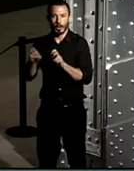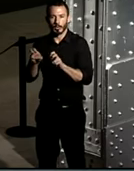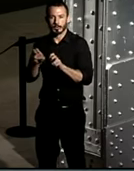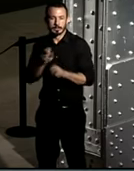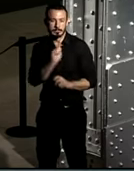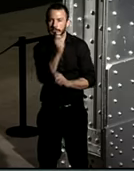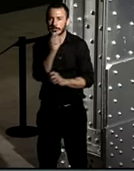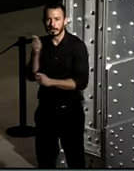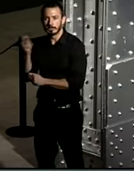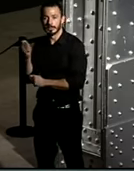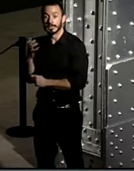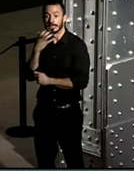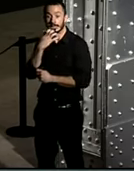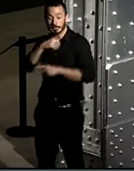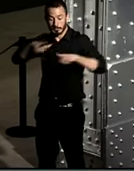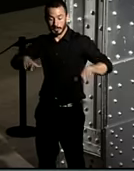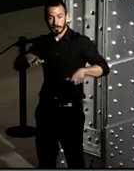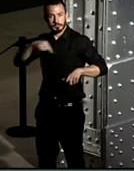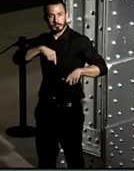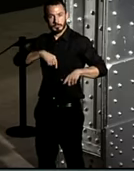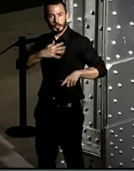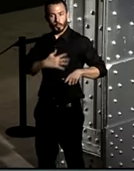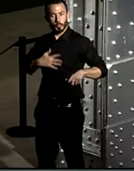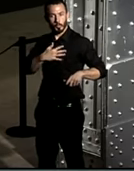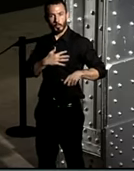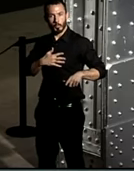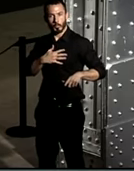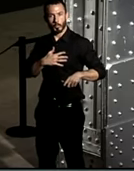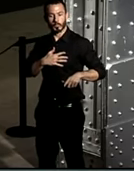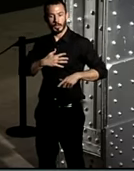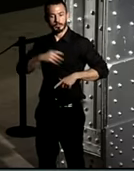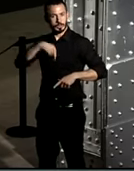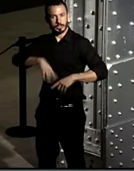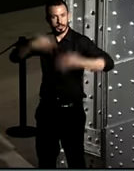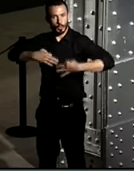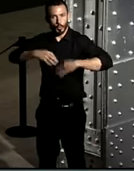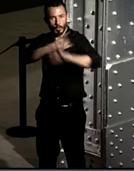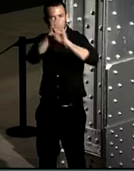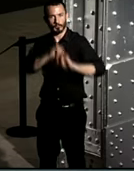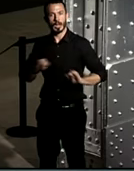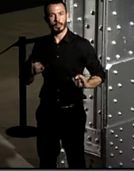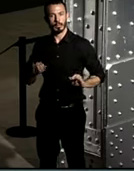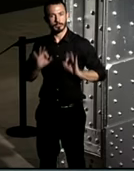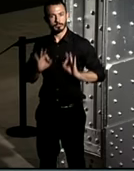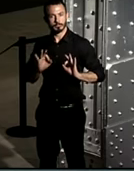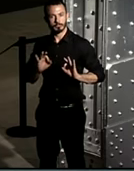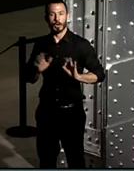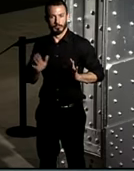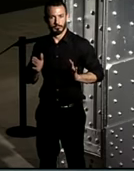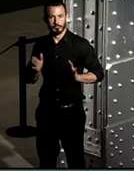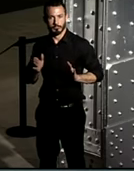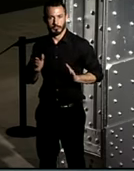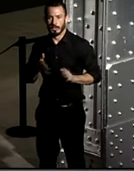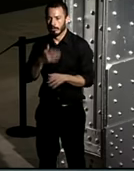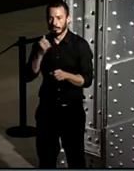Seguro en el set, si estás a gusto, como haces lo que te gusta, estás no solo seguro, estás feliz, pero evidentemente estás trabajando